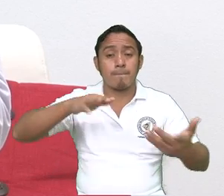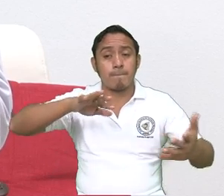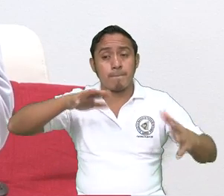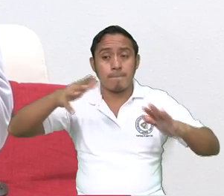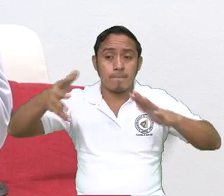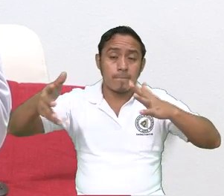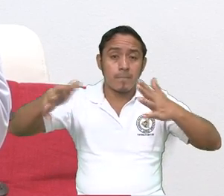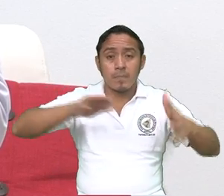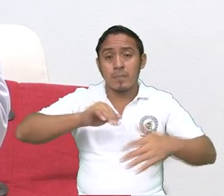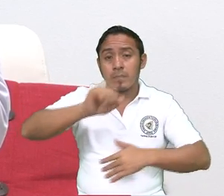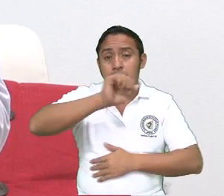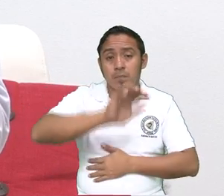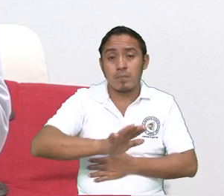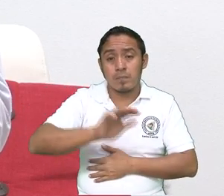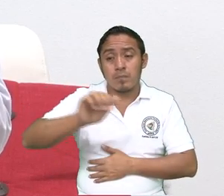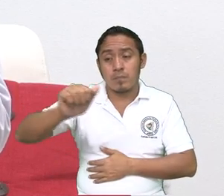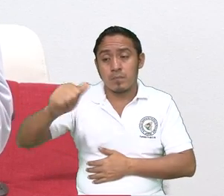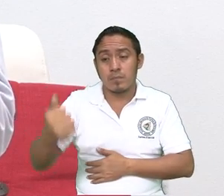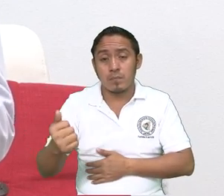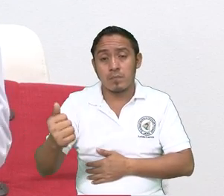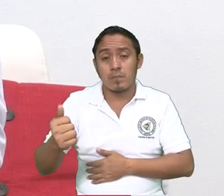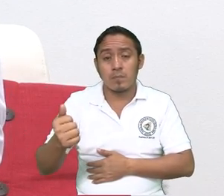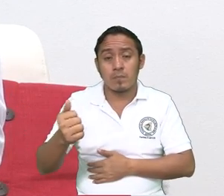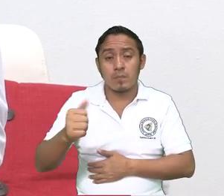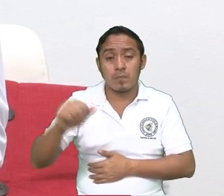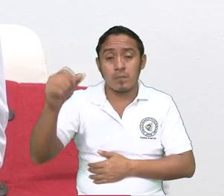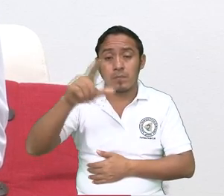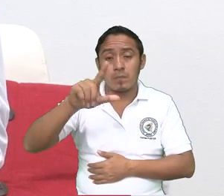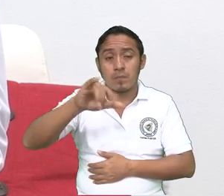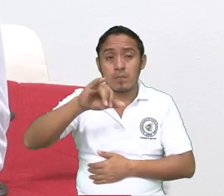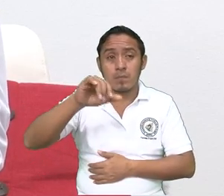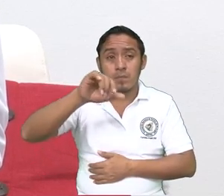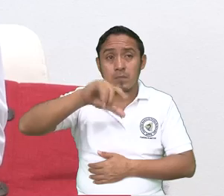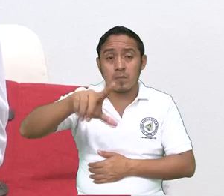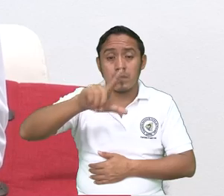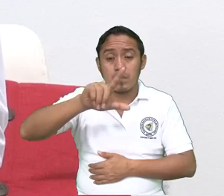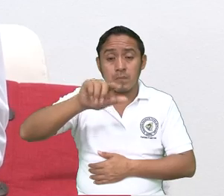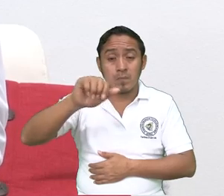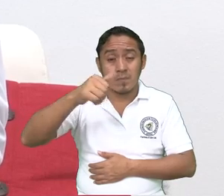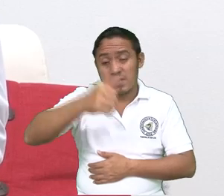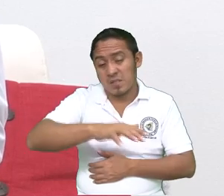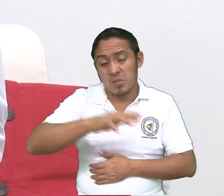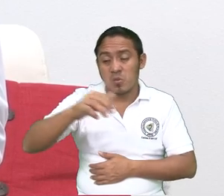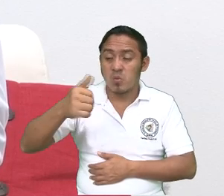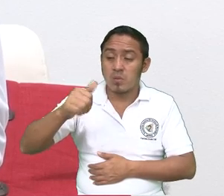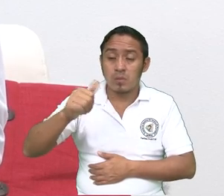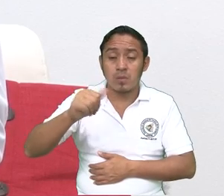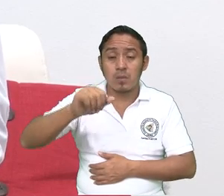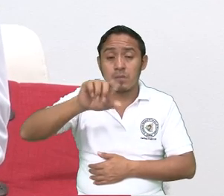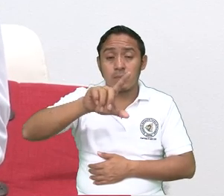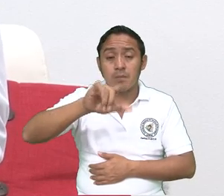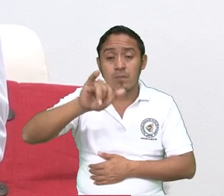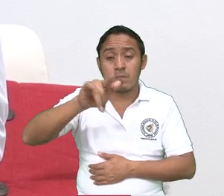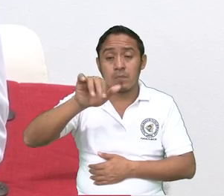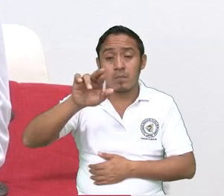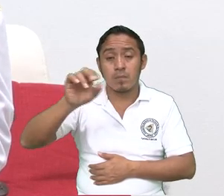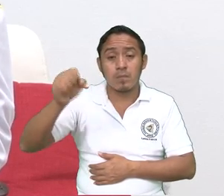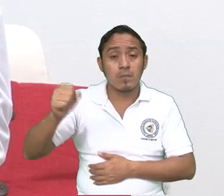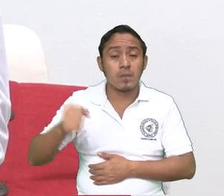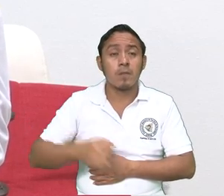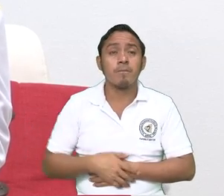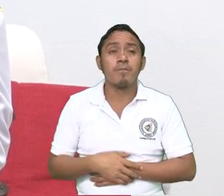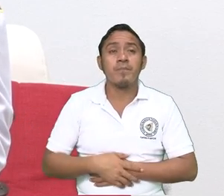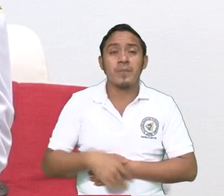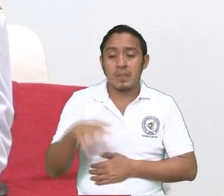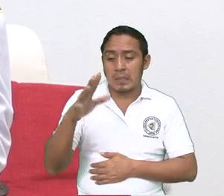5 a 6 litros de sangre si siempre andamos circulando en nuestro cuerpo 5 a 6 litros entonces 500